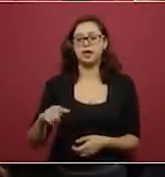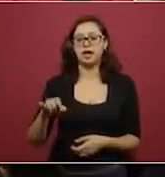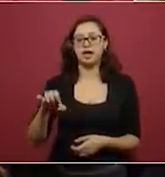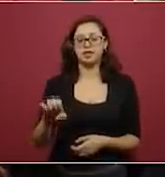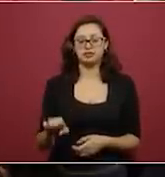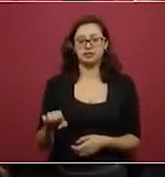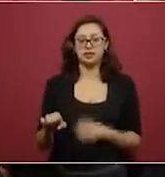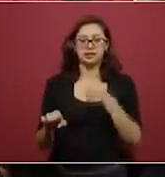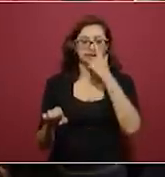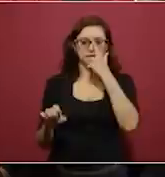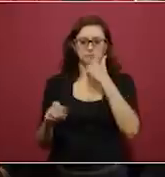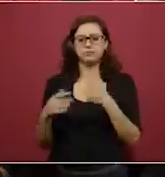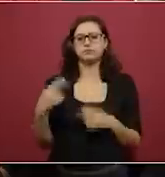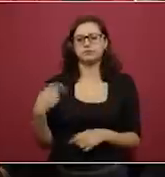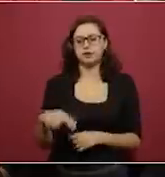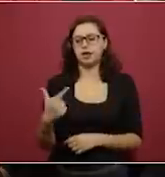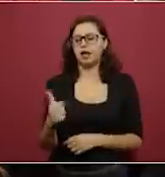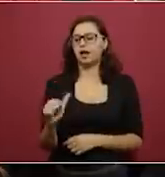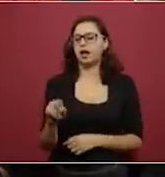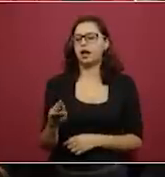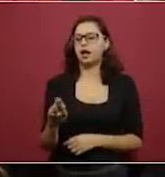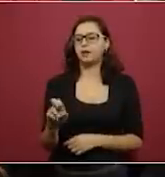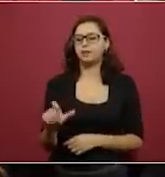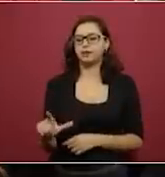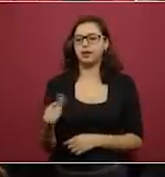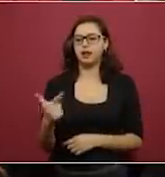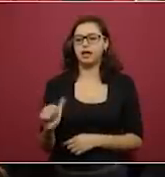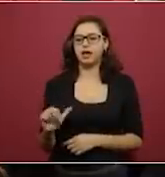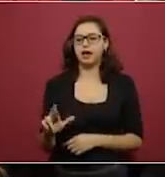estado mayor gabriel garcía chávez